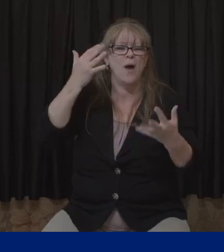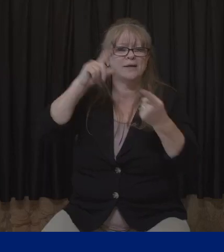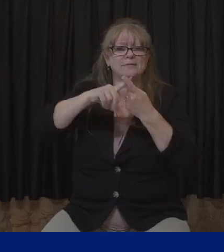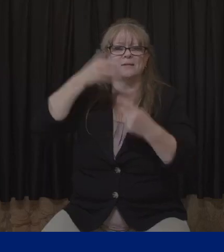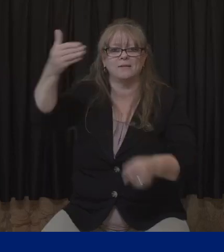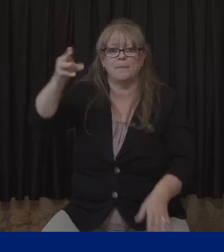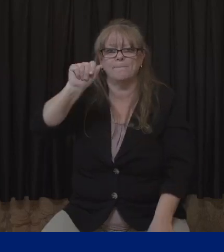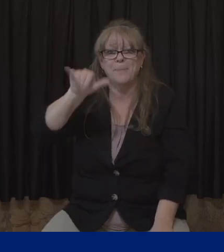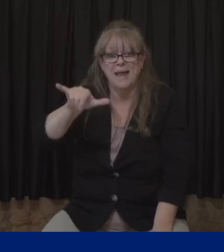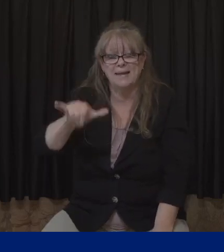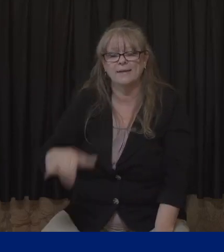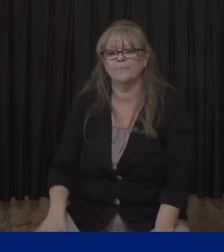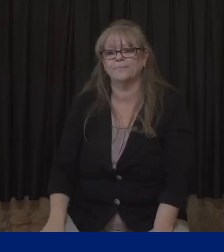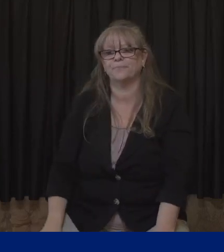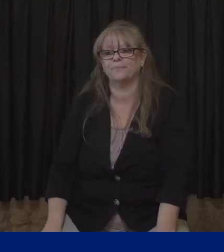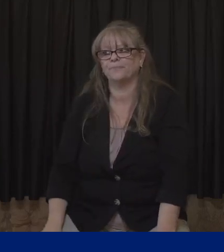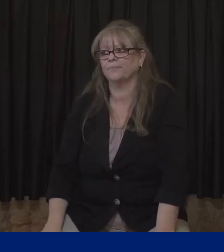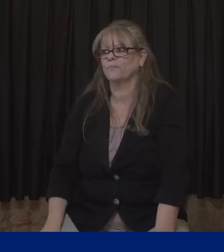Okay, in the room. Sí.